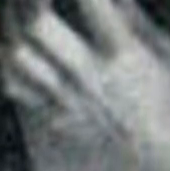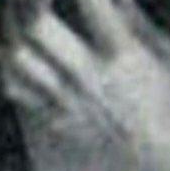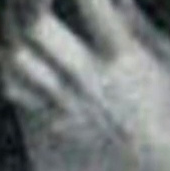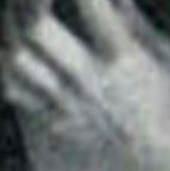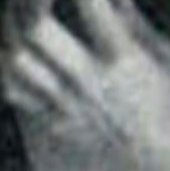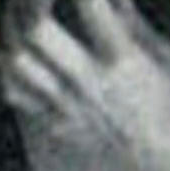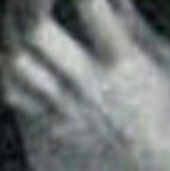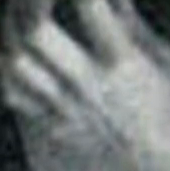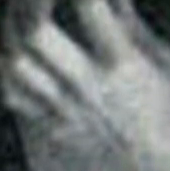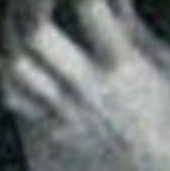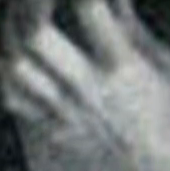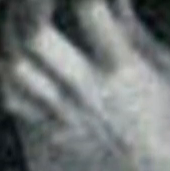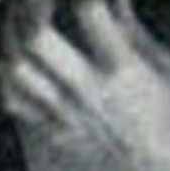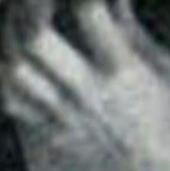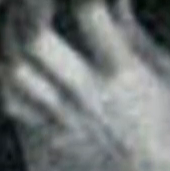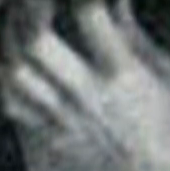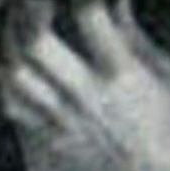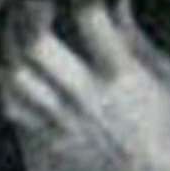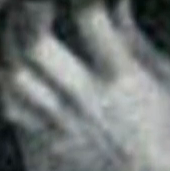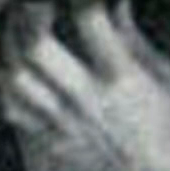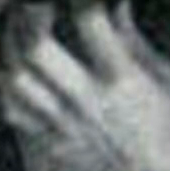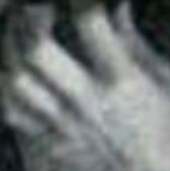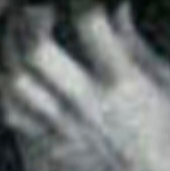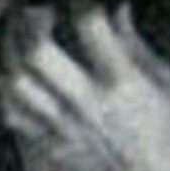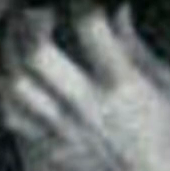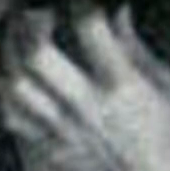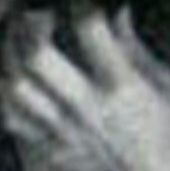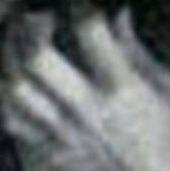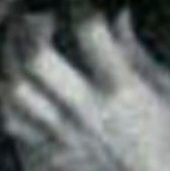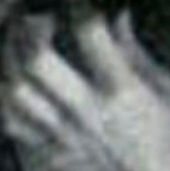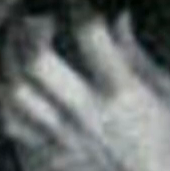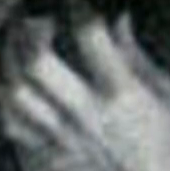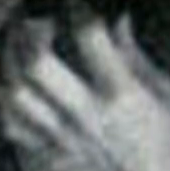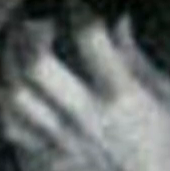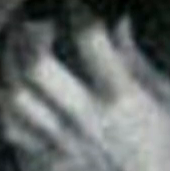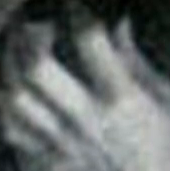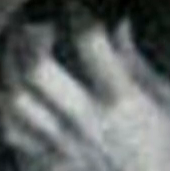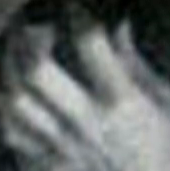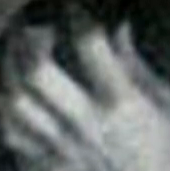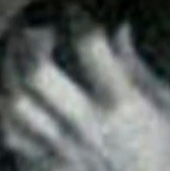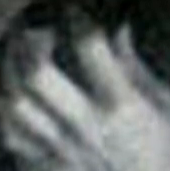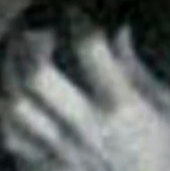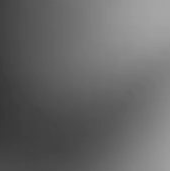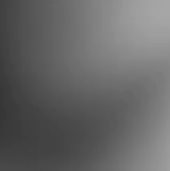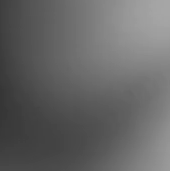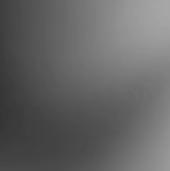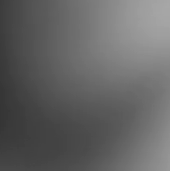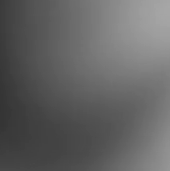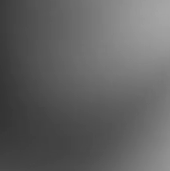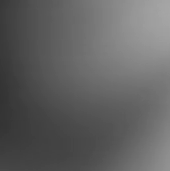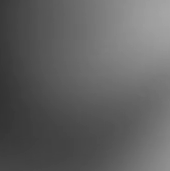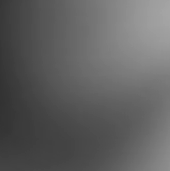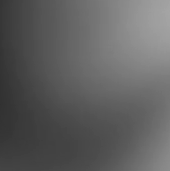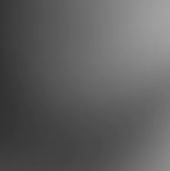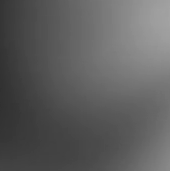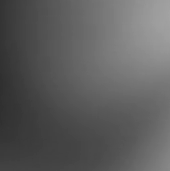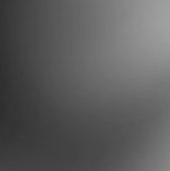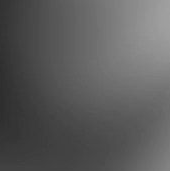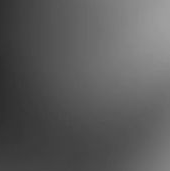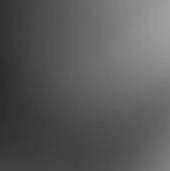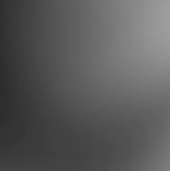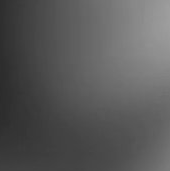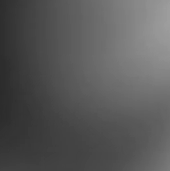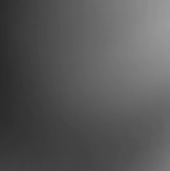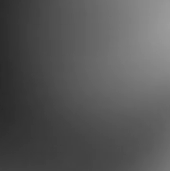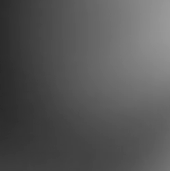locales era conocido como Antonio de algesiras Así que acercó a sus hijos al medio musical Paco era el menor de cinco